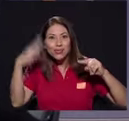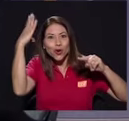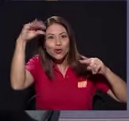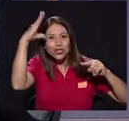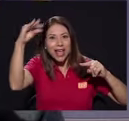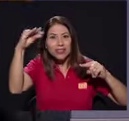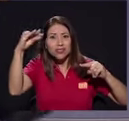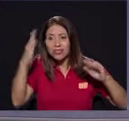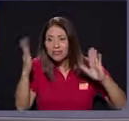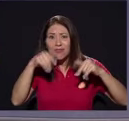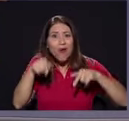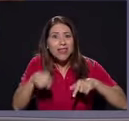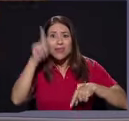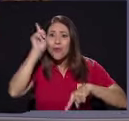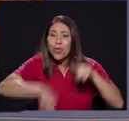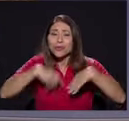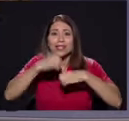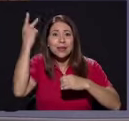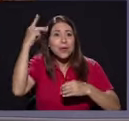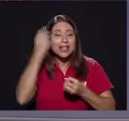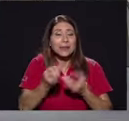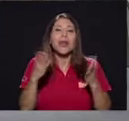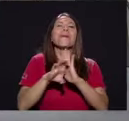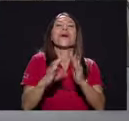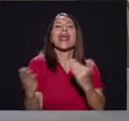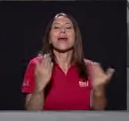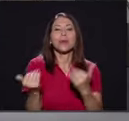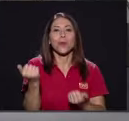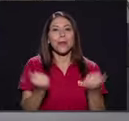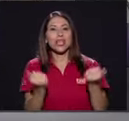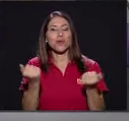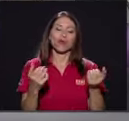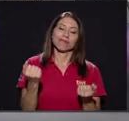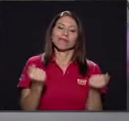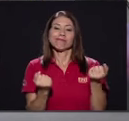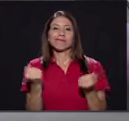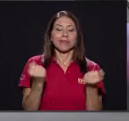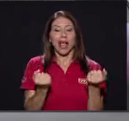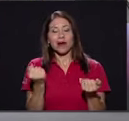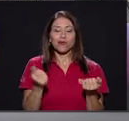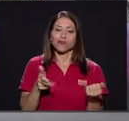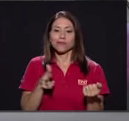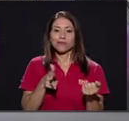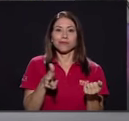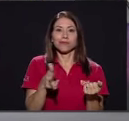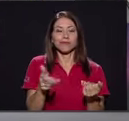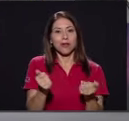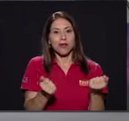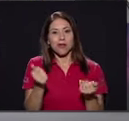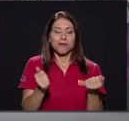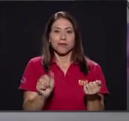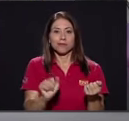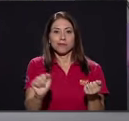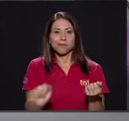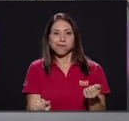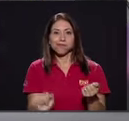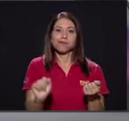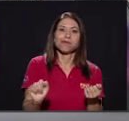construir políticas públicas. Es como manejar un vehículo. Los datos que nos da el vehículo, el carro, ¿cierto? De la velocidad, el estanque de